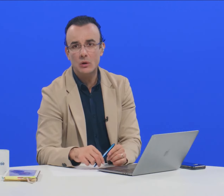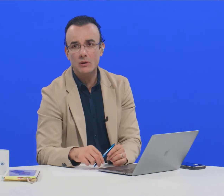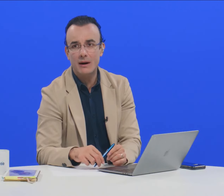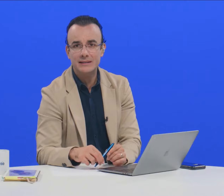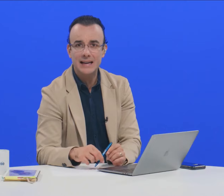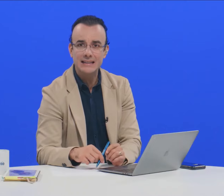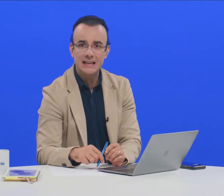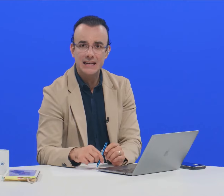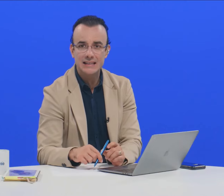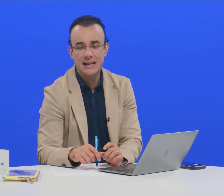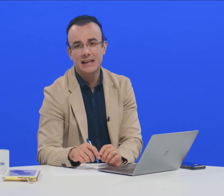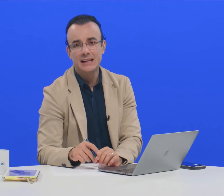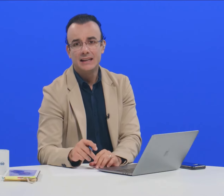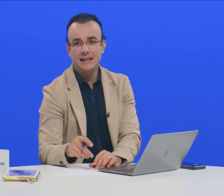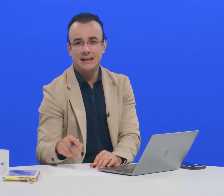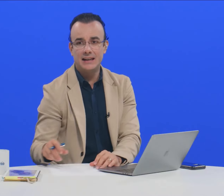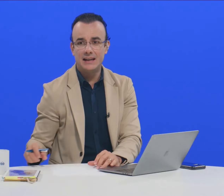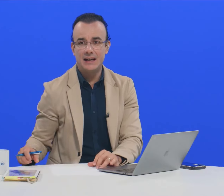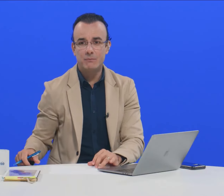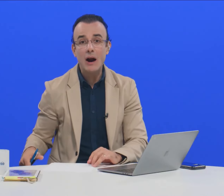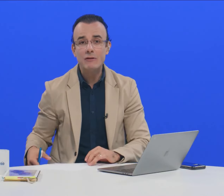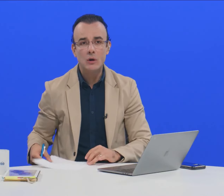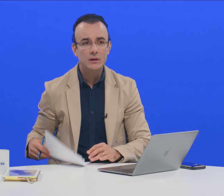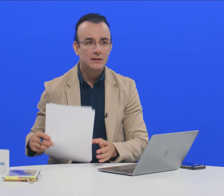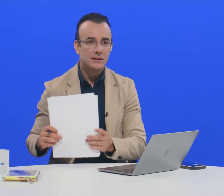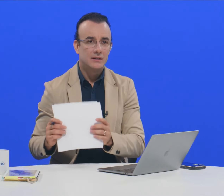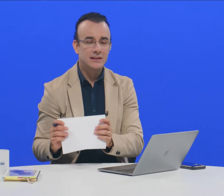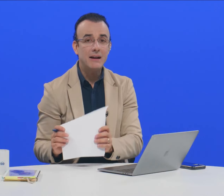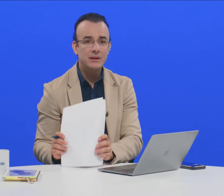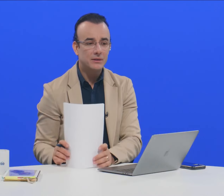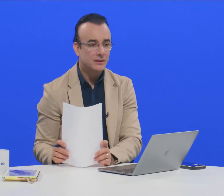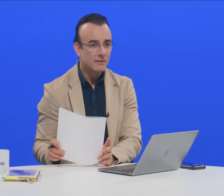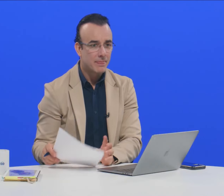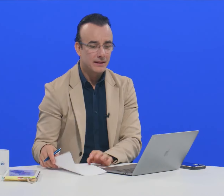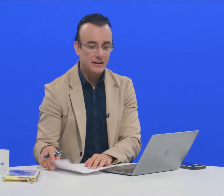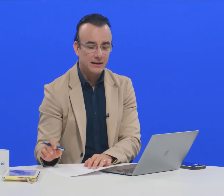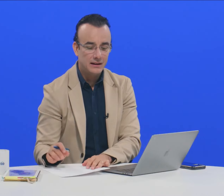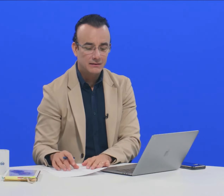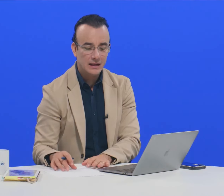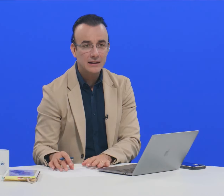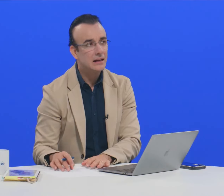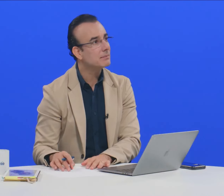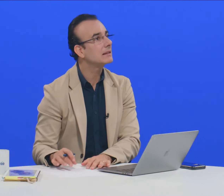también todo va a interés de el pueblo sabio